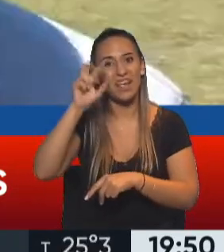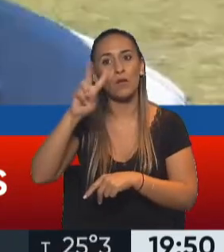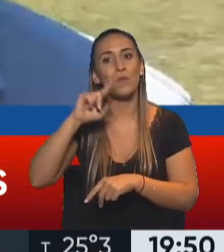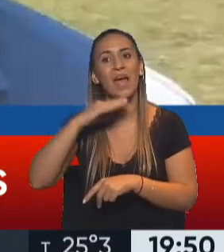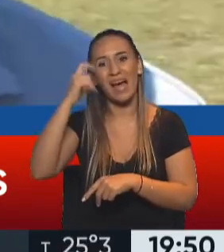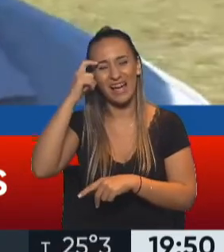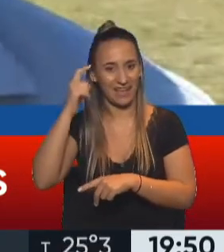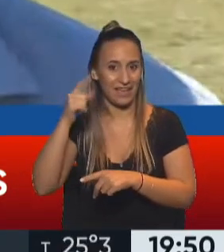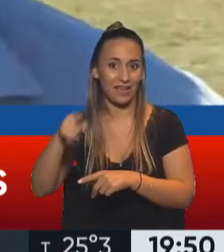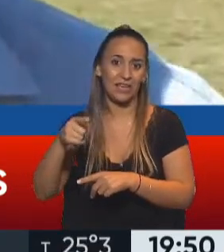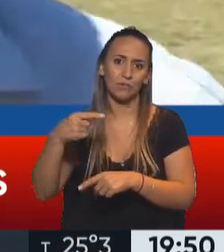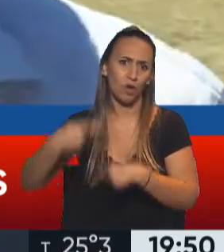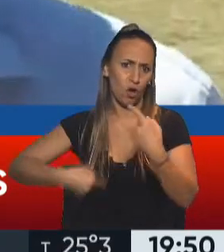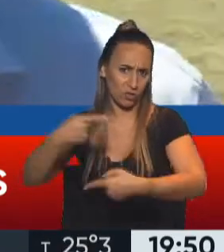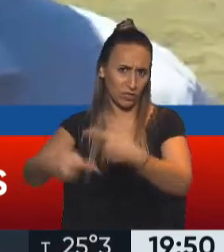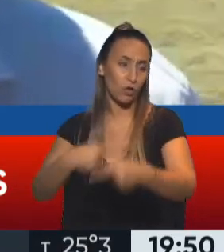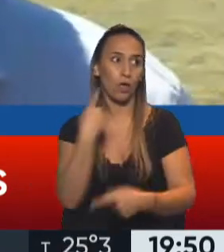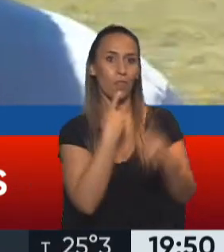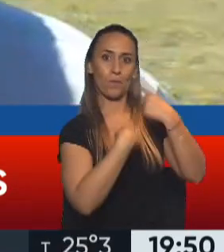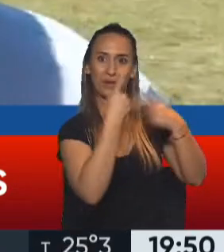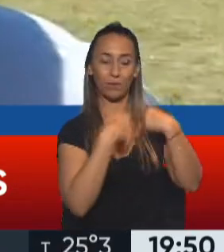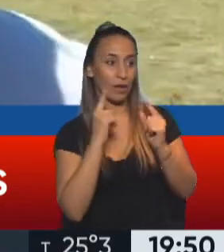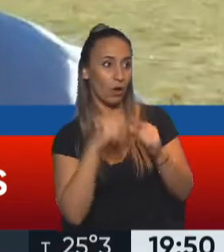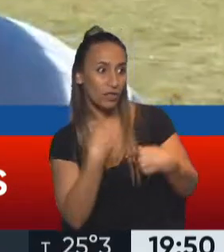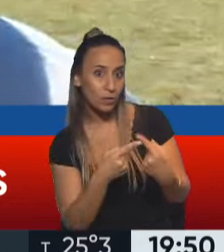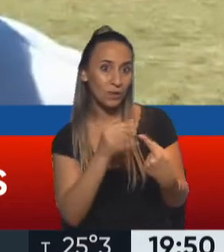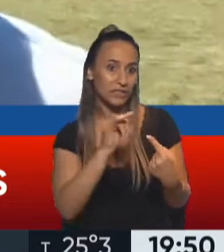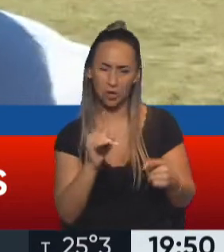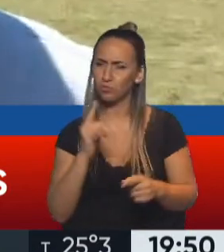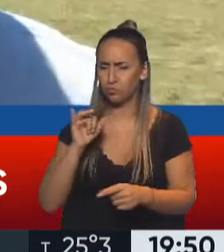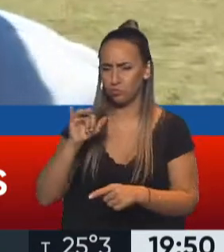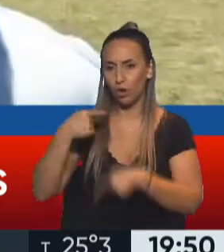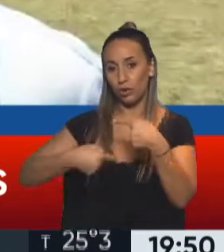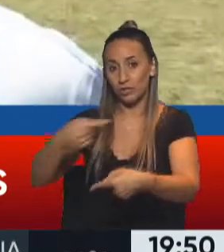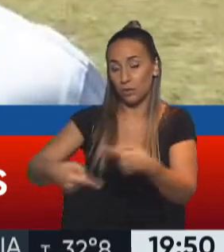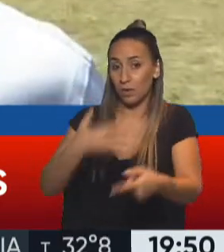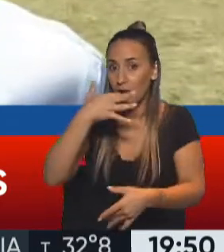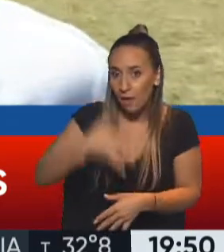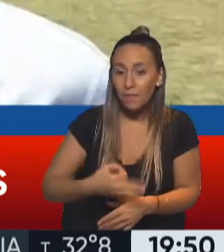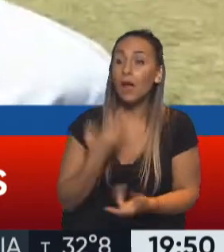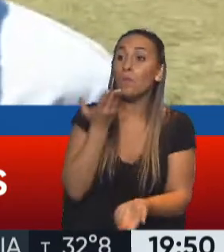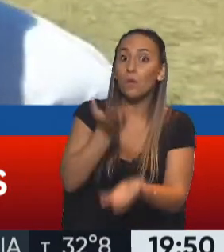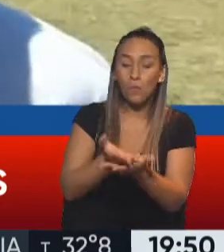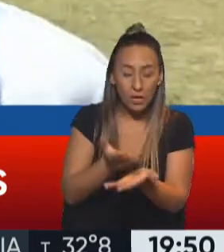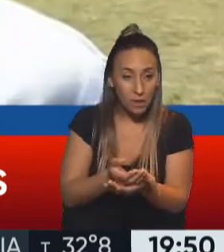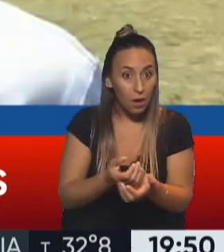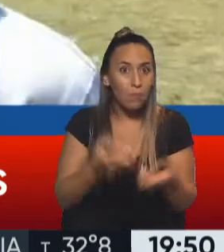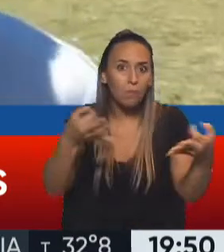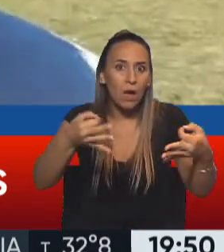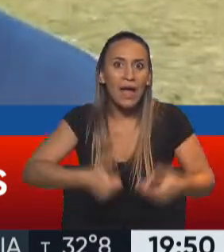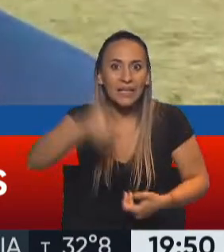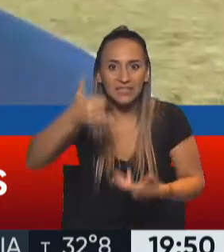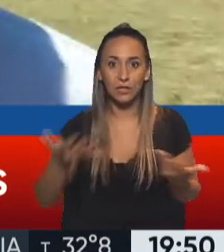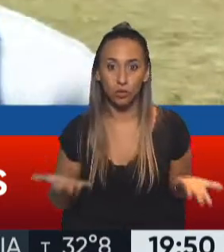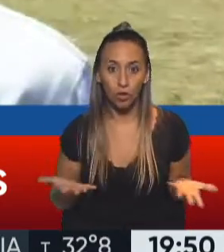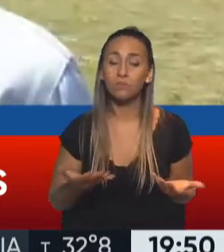continuar seguramente con un formato diferente, pero es una política pública que ha tenido un éxito maravilloso, que es celebrado por los gobernadores